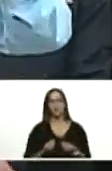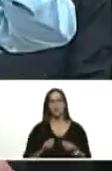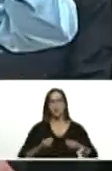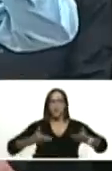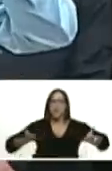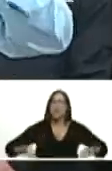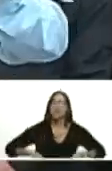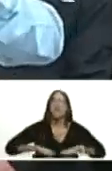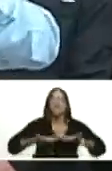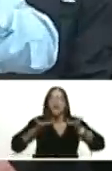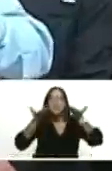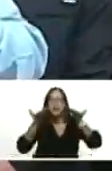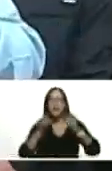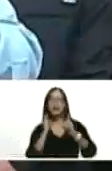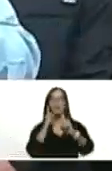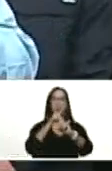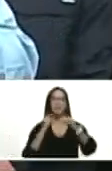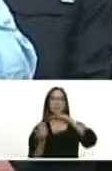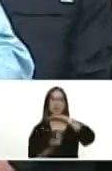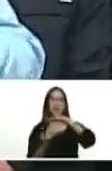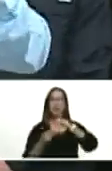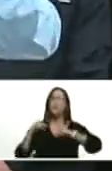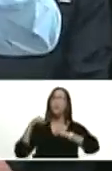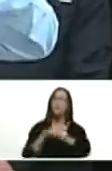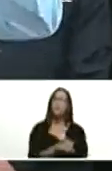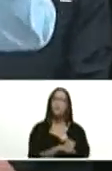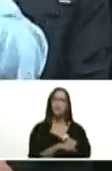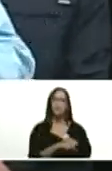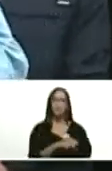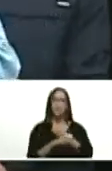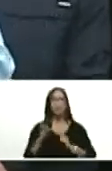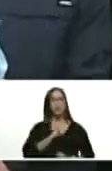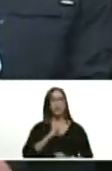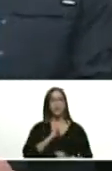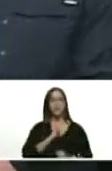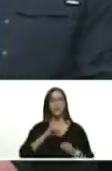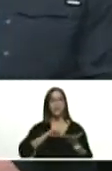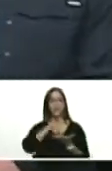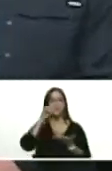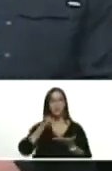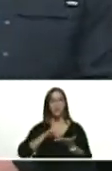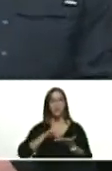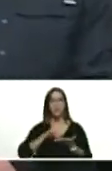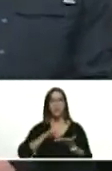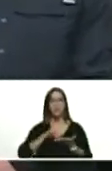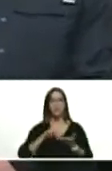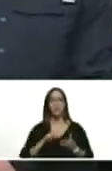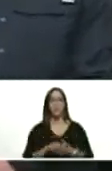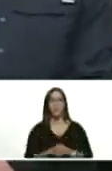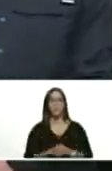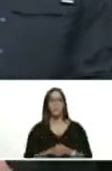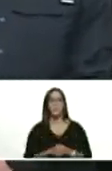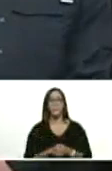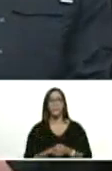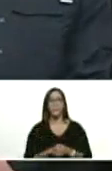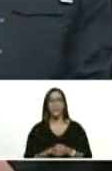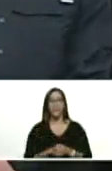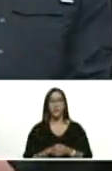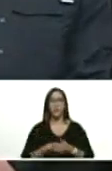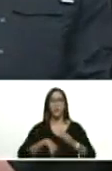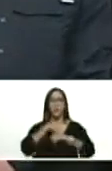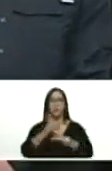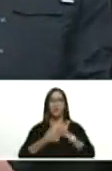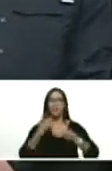Levantar desde la raíz profunda de la identidad nacional un proyecto revolucionario